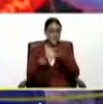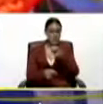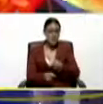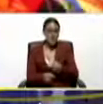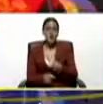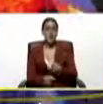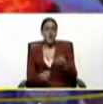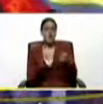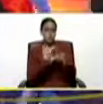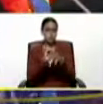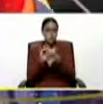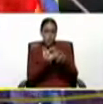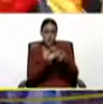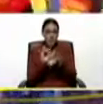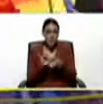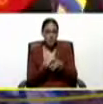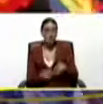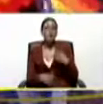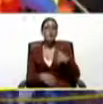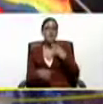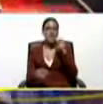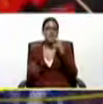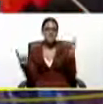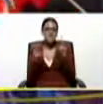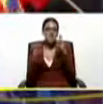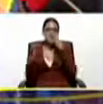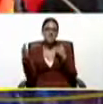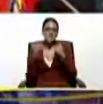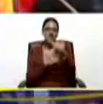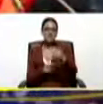united, victory forever.